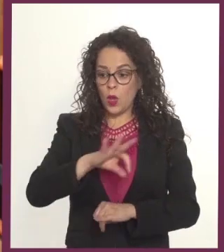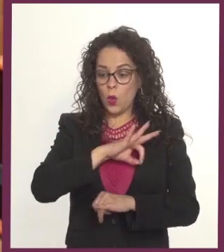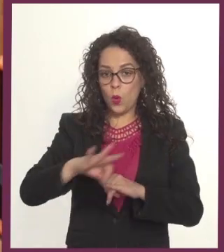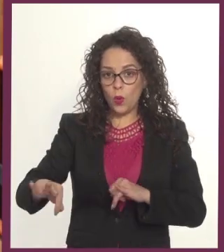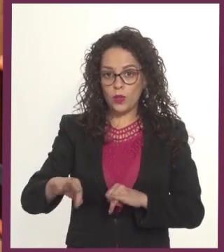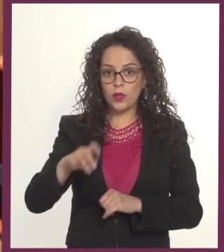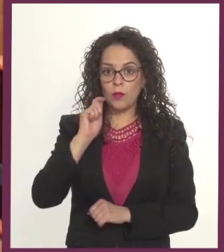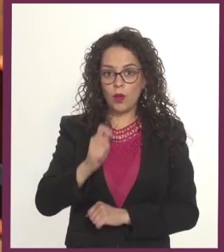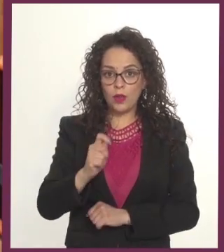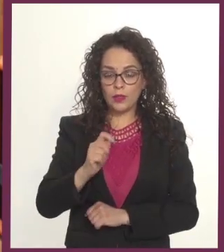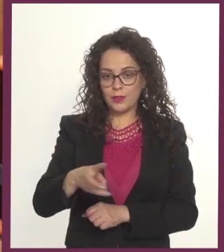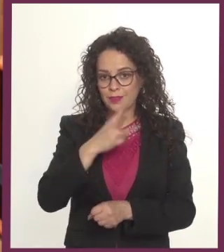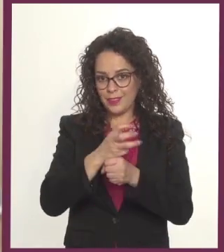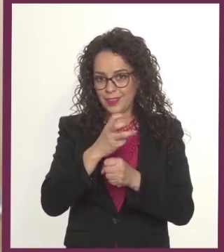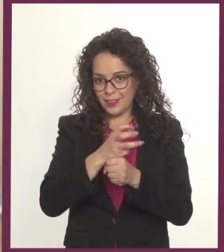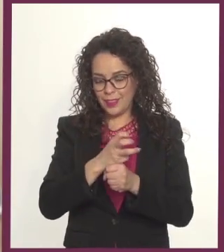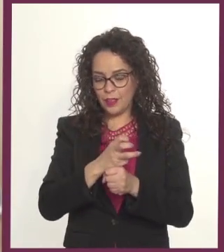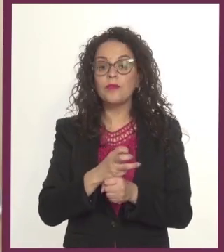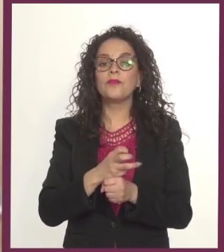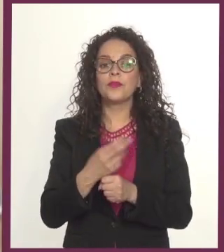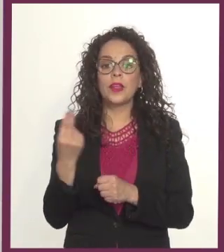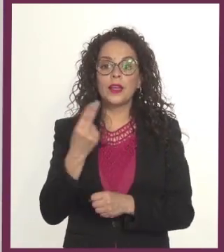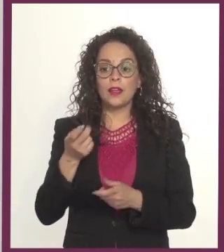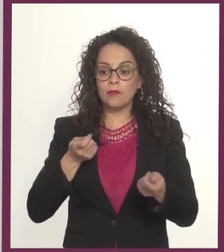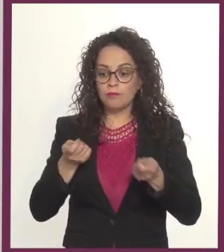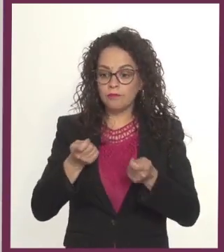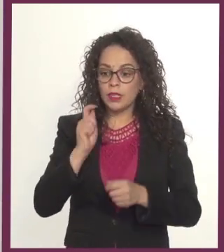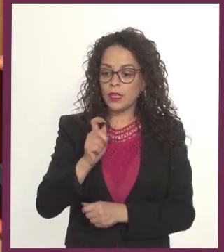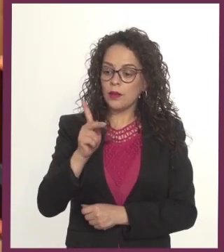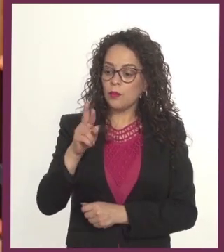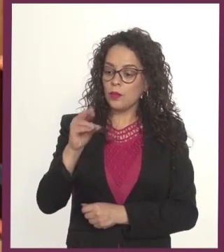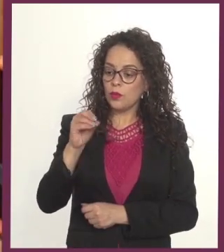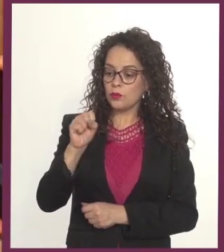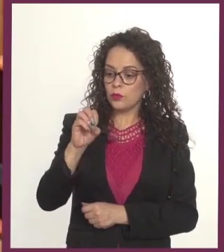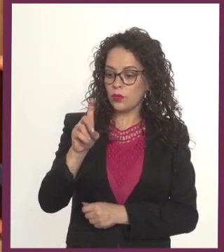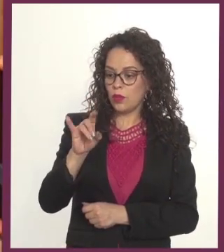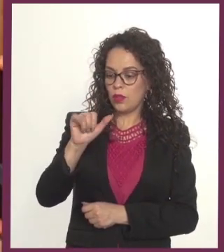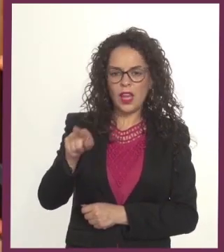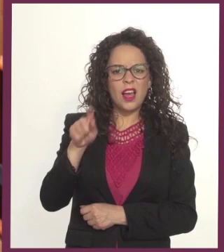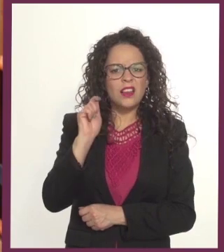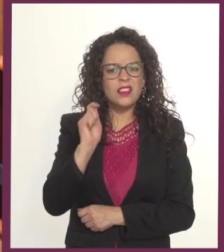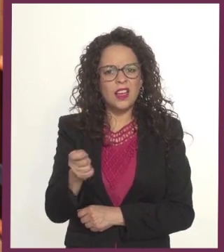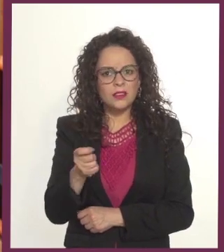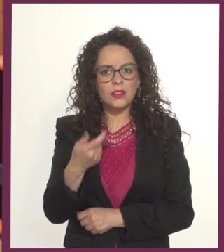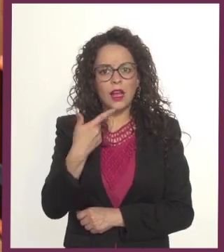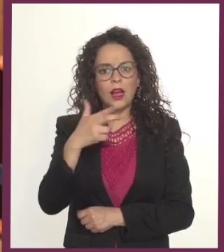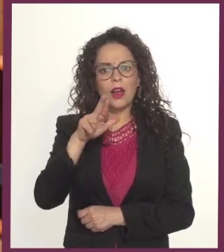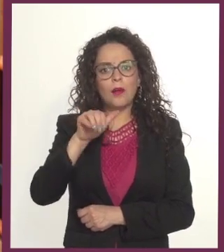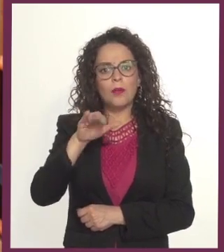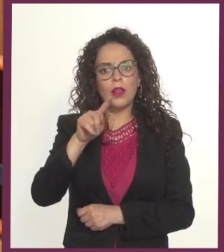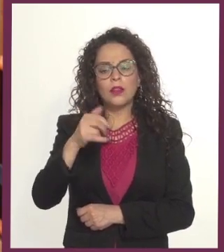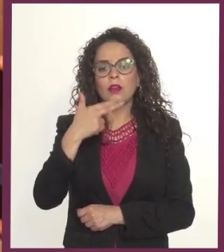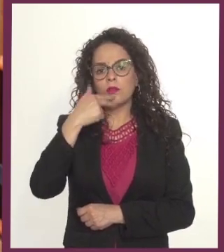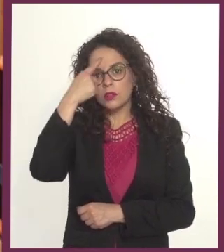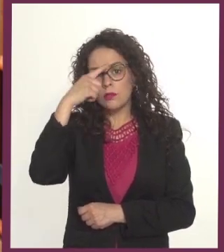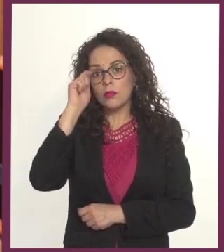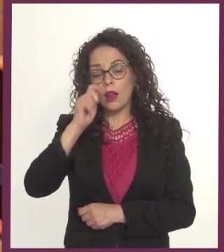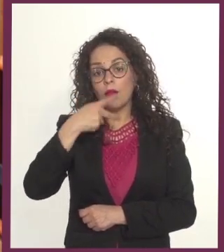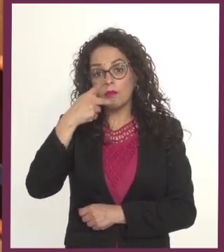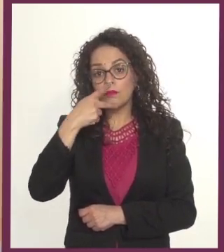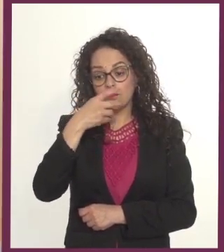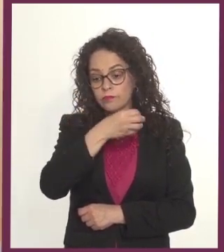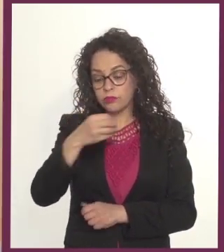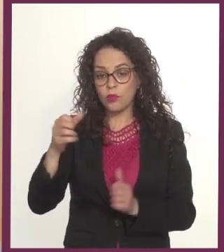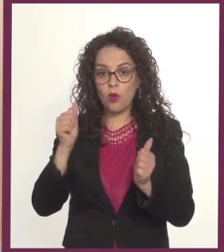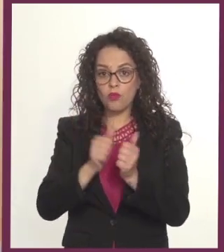último, paso número 3, dominar la prosodia. ¿La qué? La prosodia es la parte de la gramática que se ocupa de la